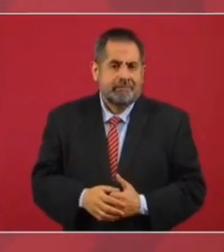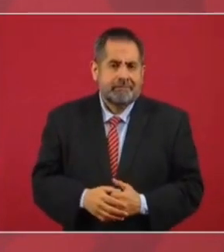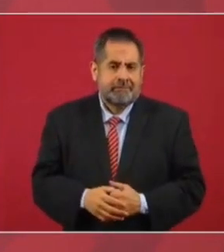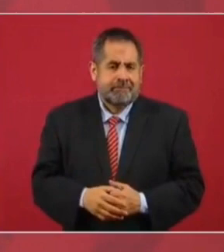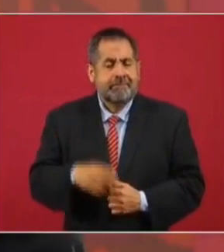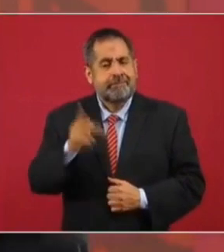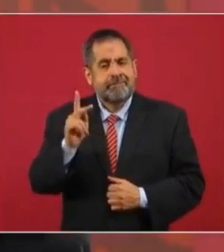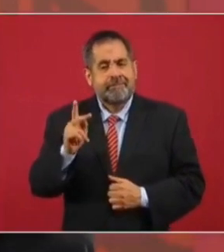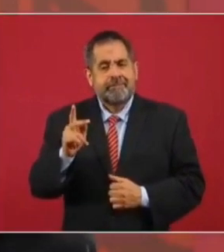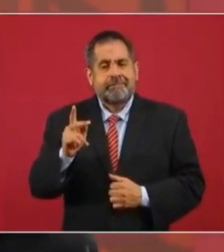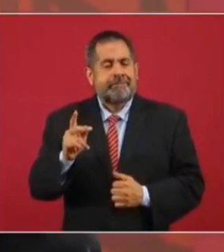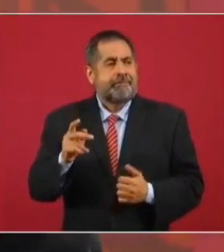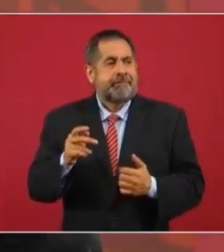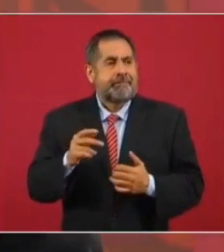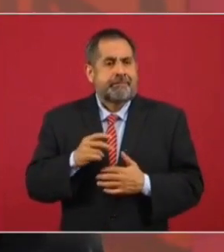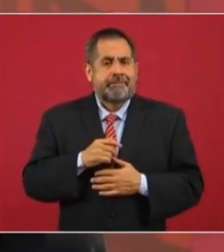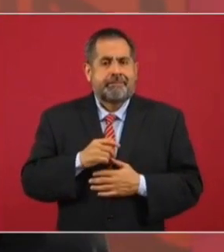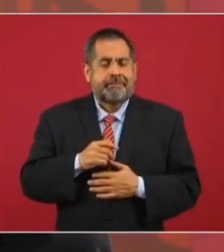Pero no es,